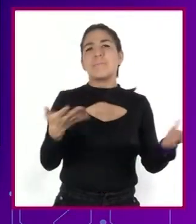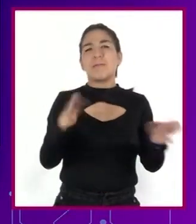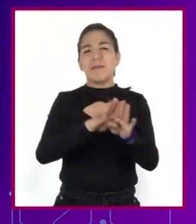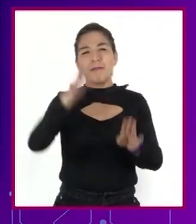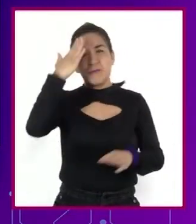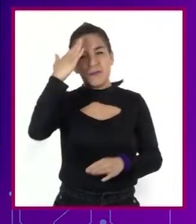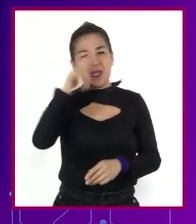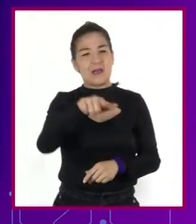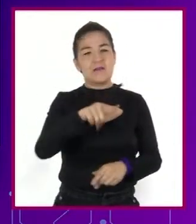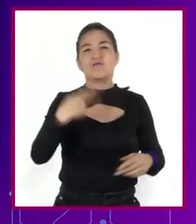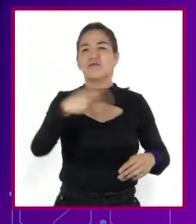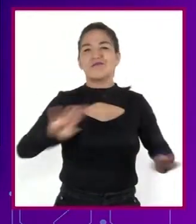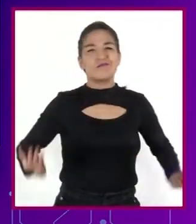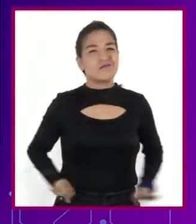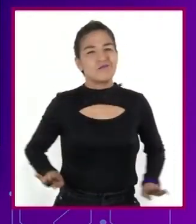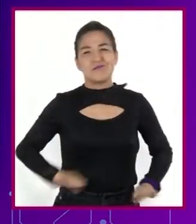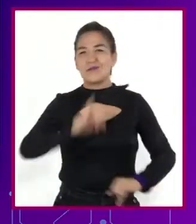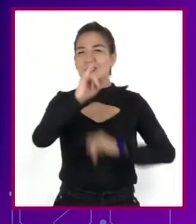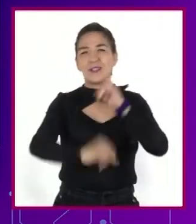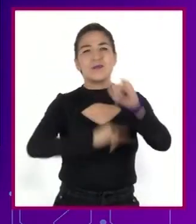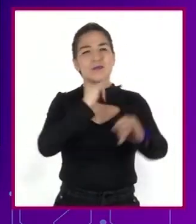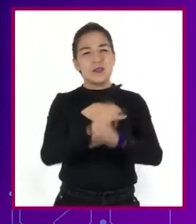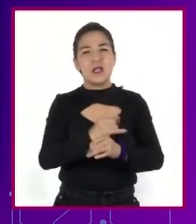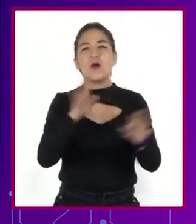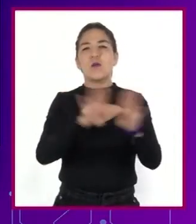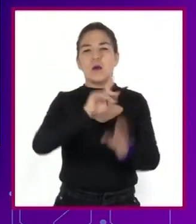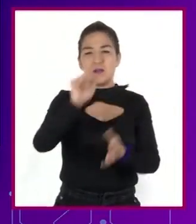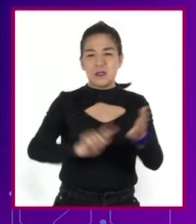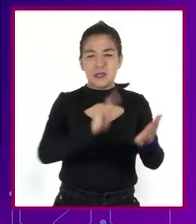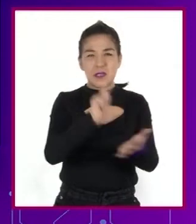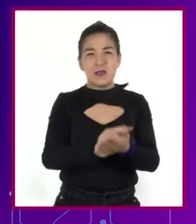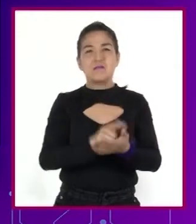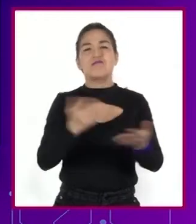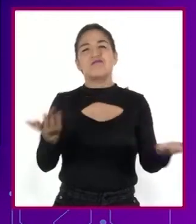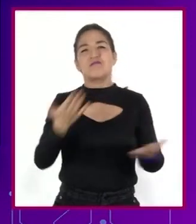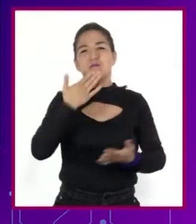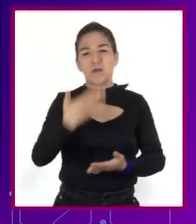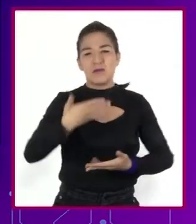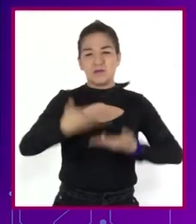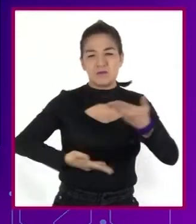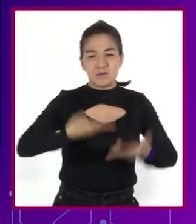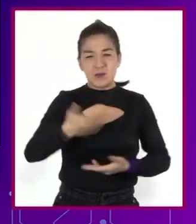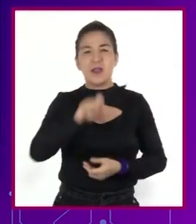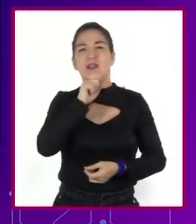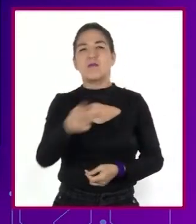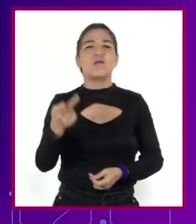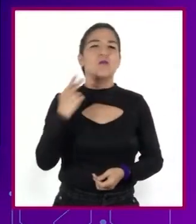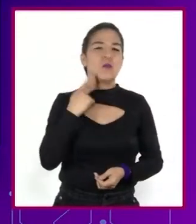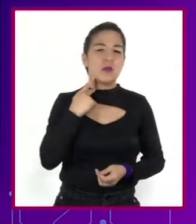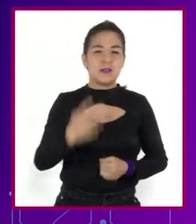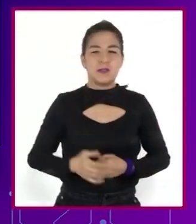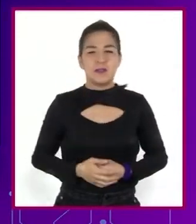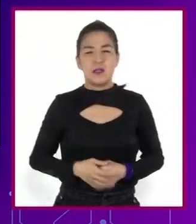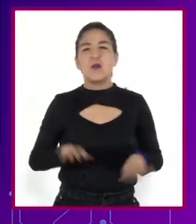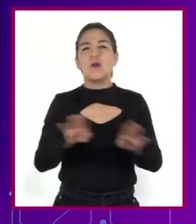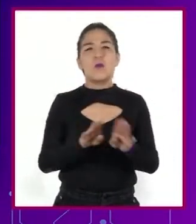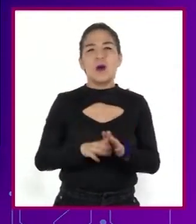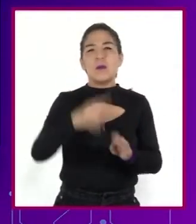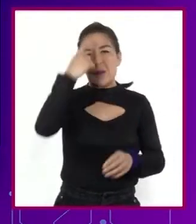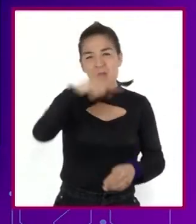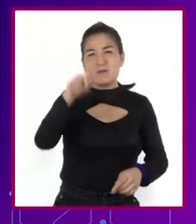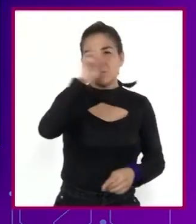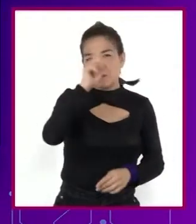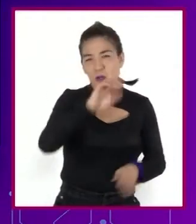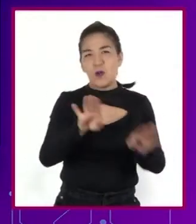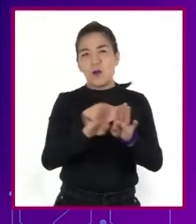de carácter internacional que tuvieran facultades legales, diplomáticas y políticas para intervenir en aquellos casos que